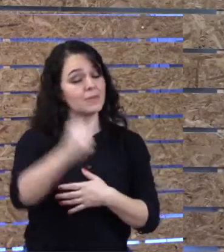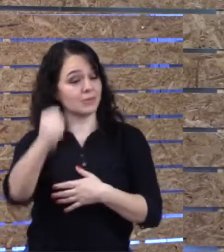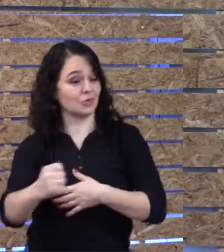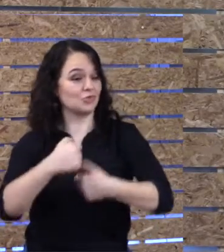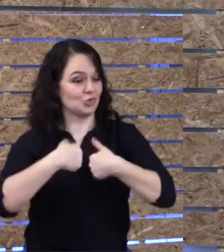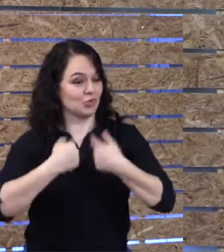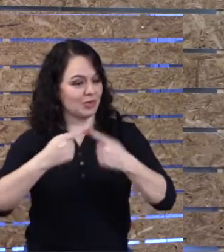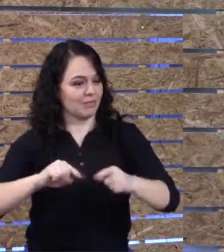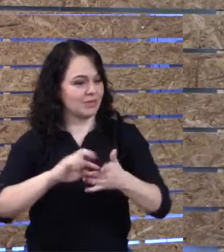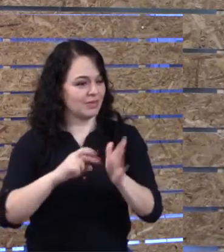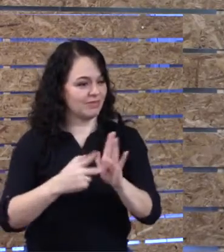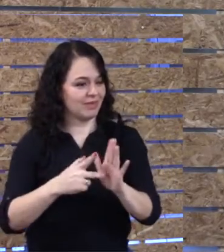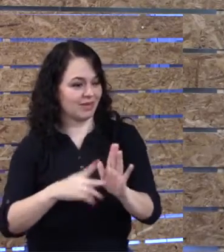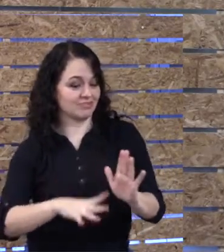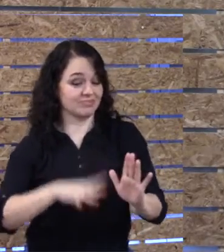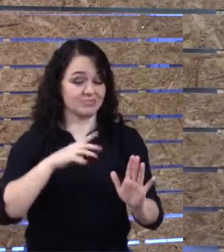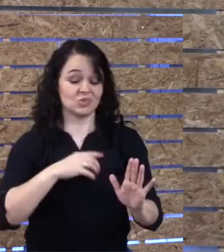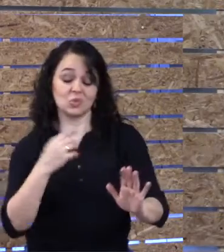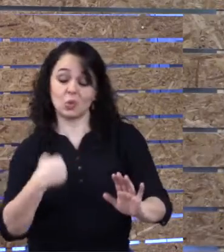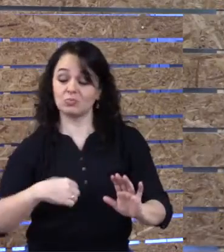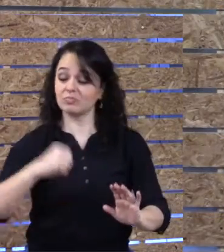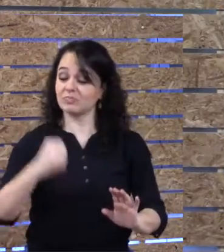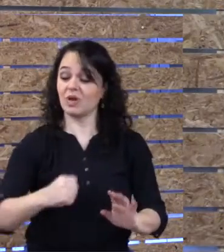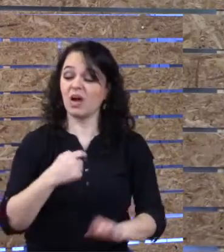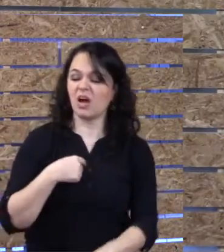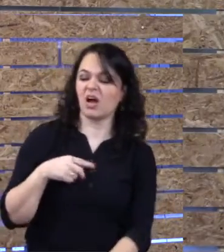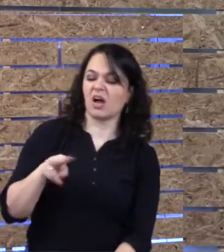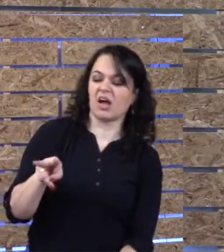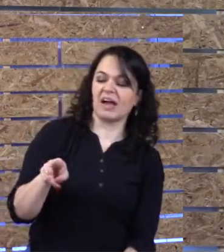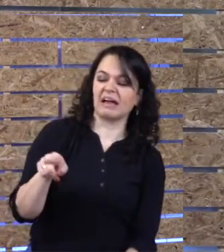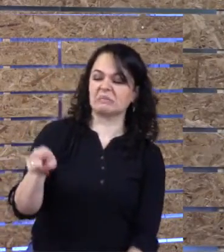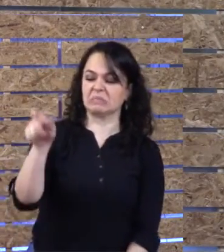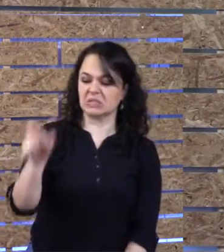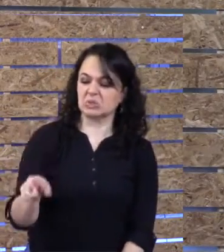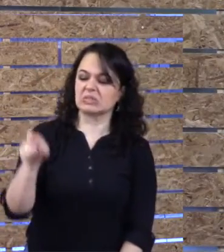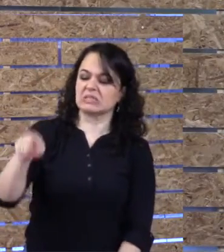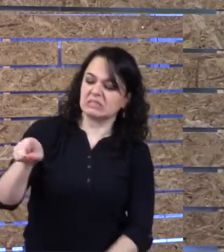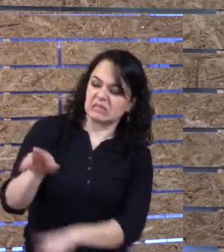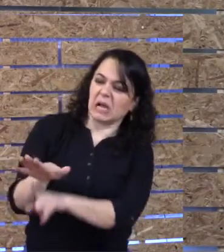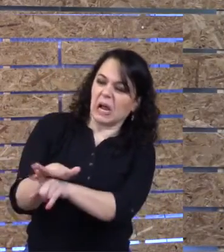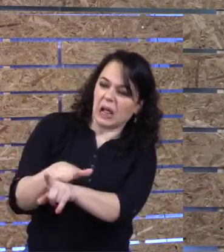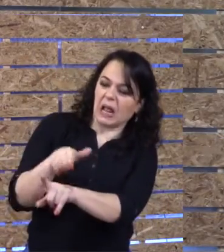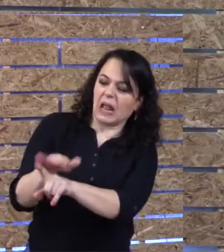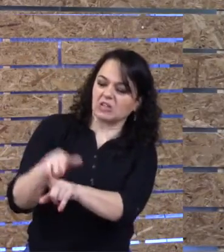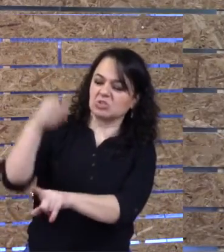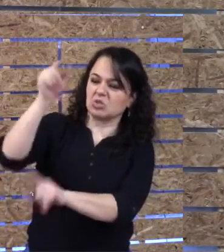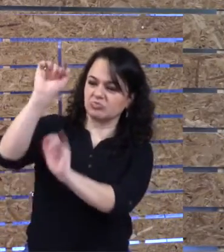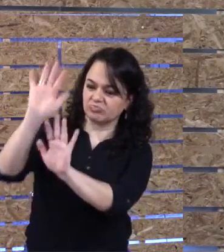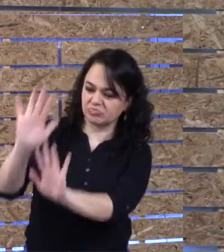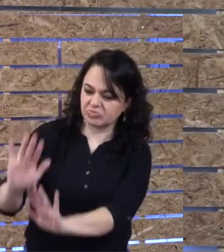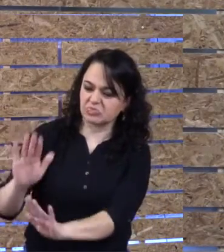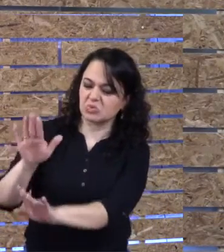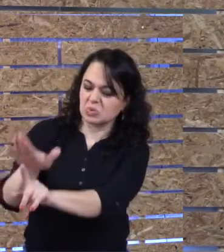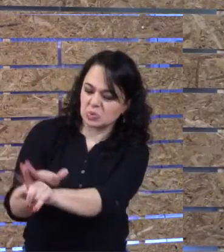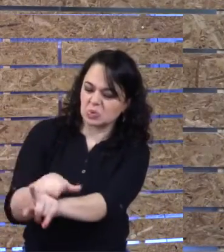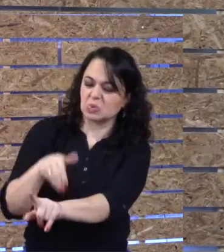Para ver las necesidades de otros, no. Uy, fulano de tal necesita ser reconfortado por el Señor.